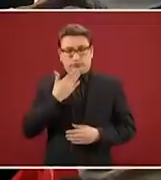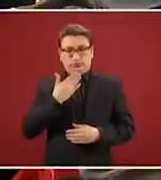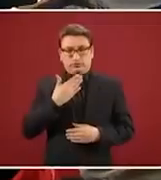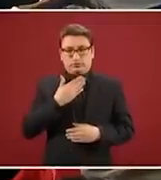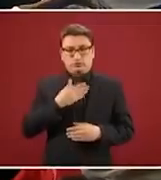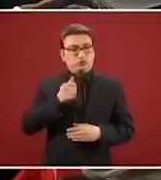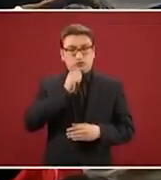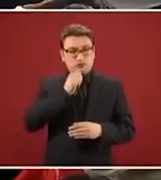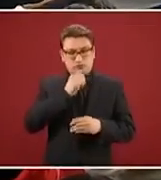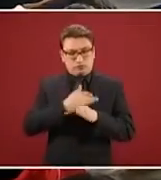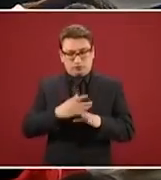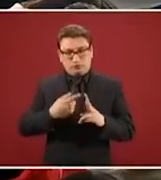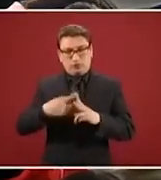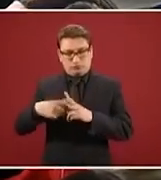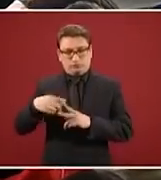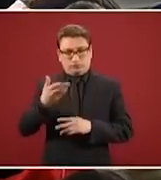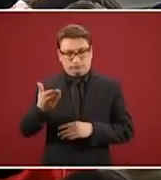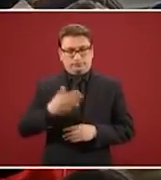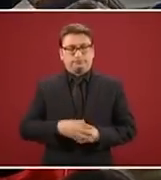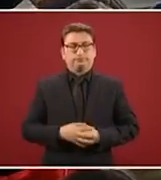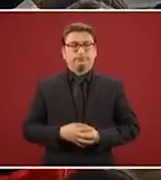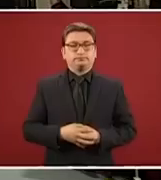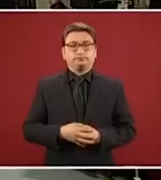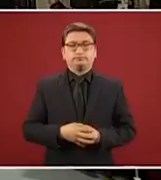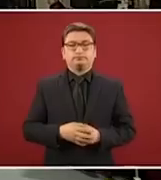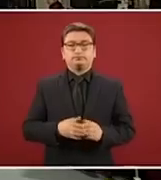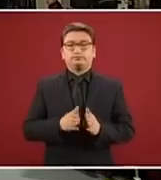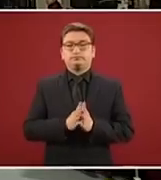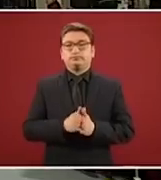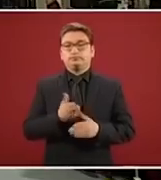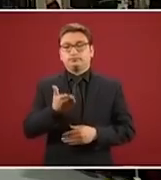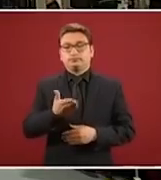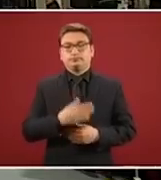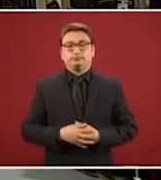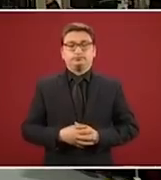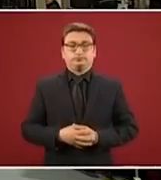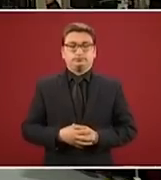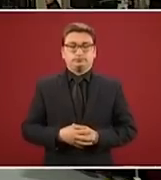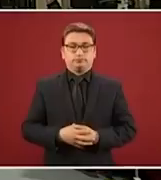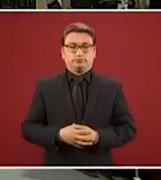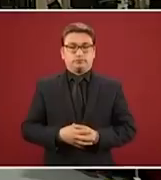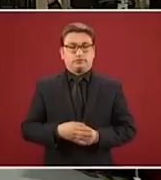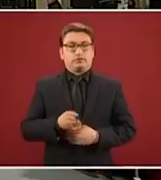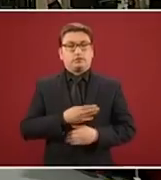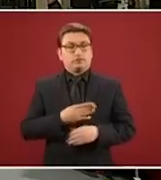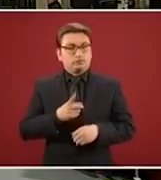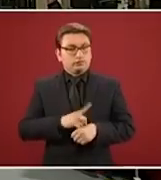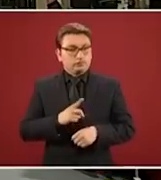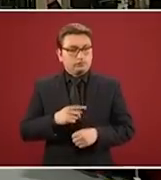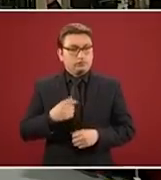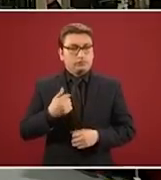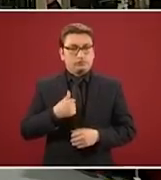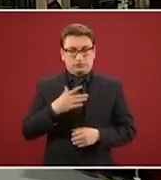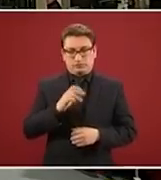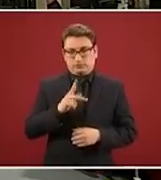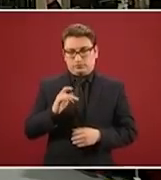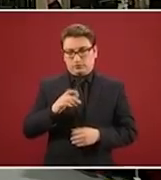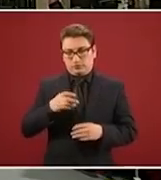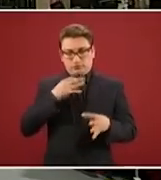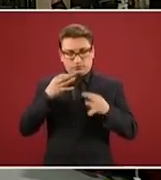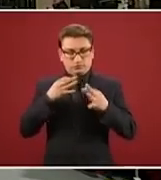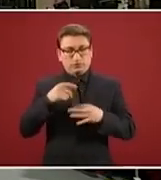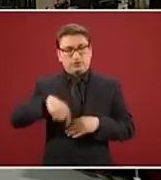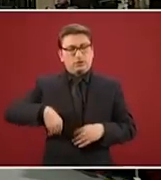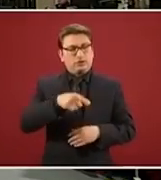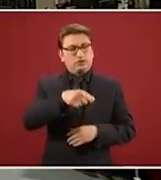tengan por favor el sdp noticias hacer a todo